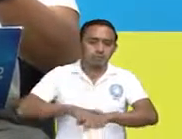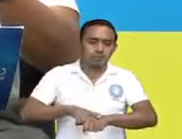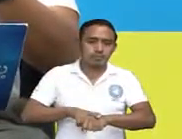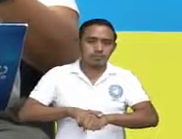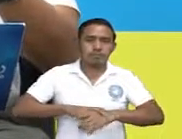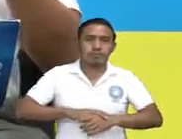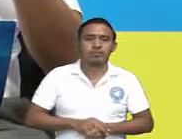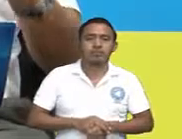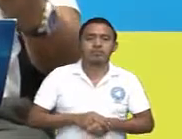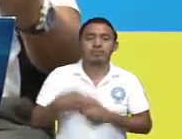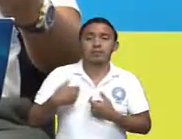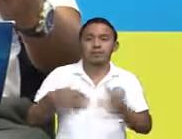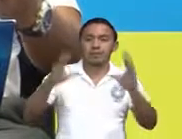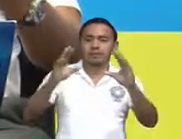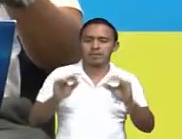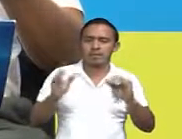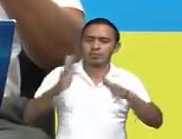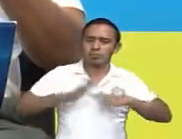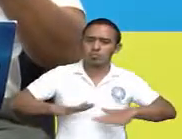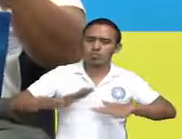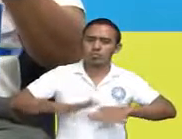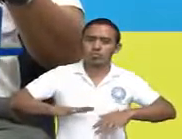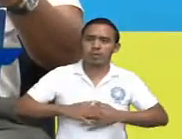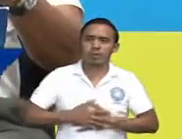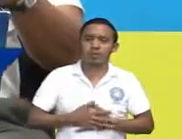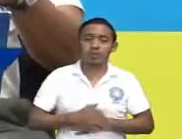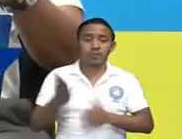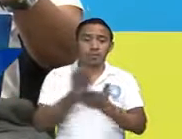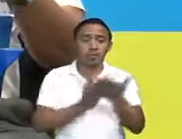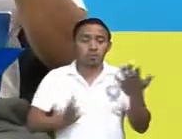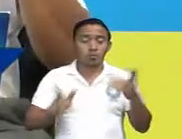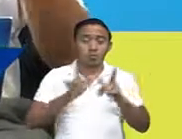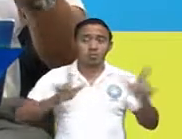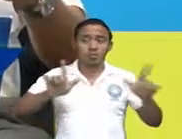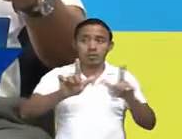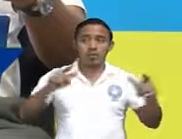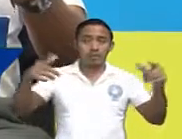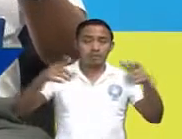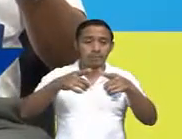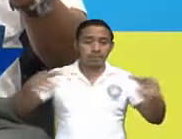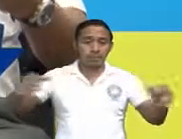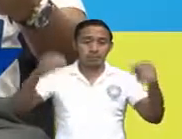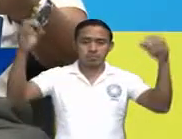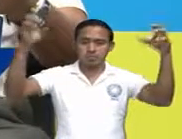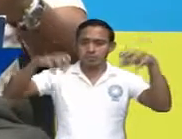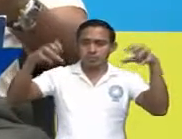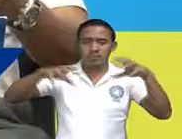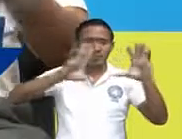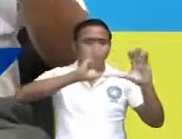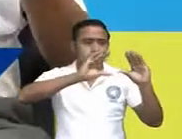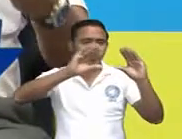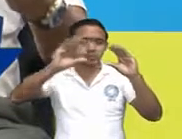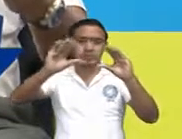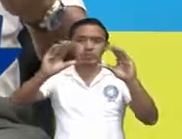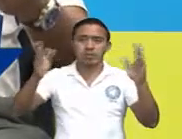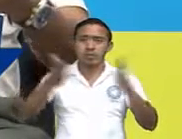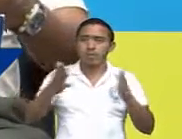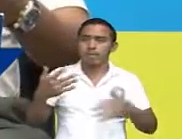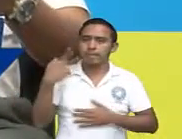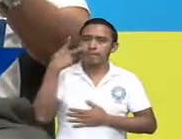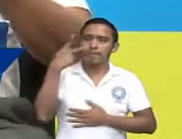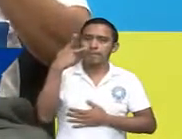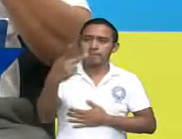la Asamblea Nacional. Una tarde muy fresca porque en algunos lugares de Managua está brisando, está nublado, y qué mejor estar